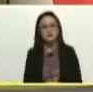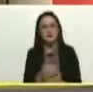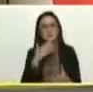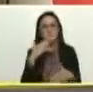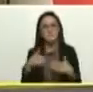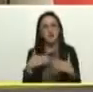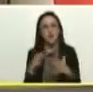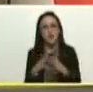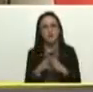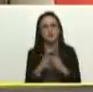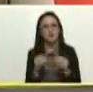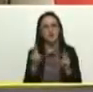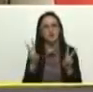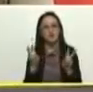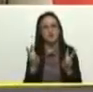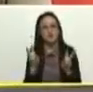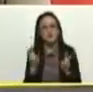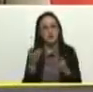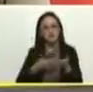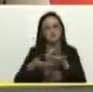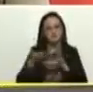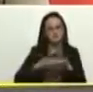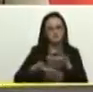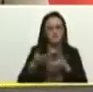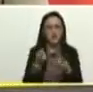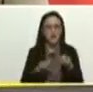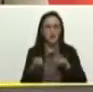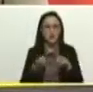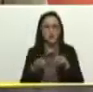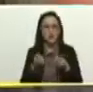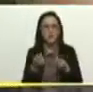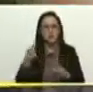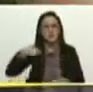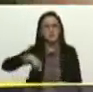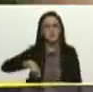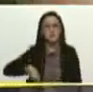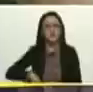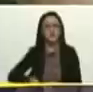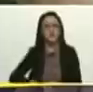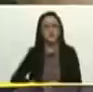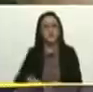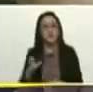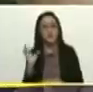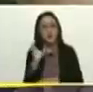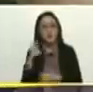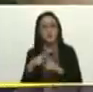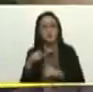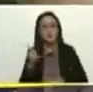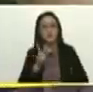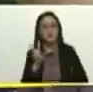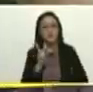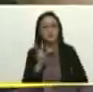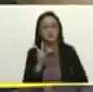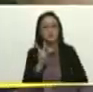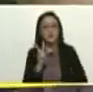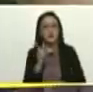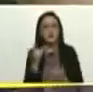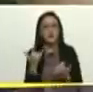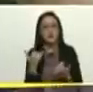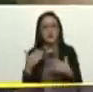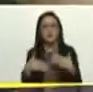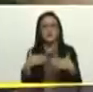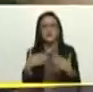mejorar todos los índices comerciales, económicos, de inversiones, y que Colombia y Venezuela vayamos haciendo